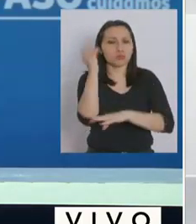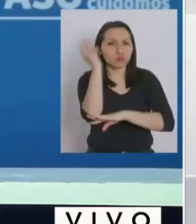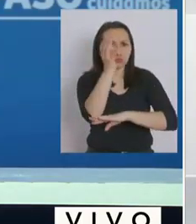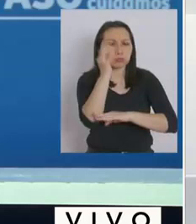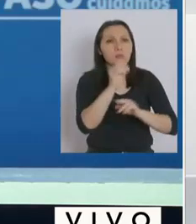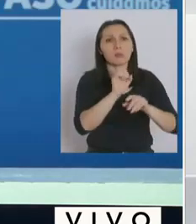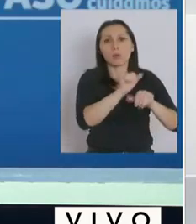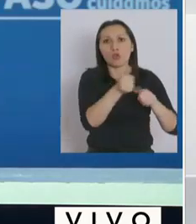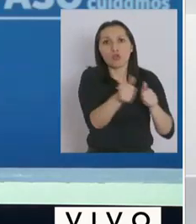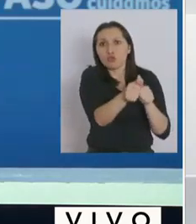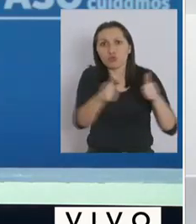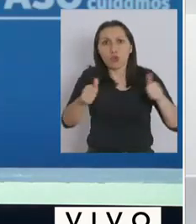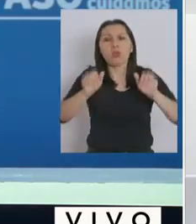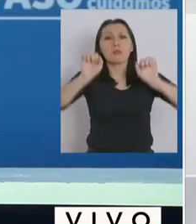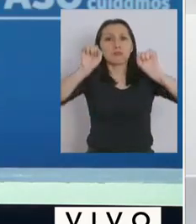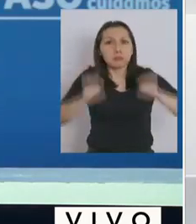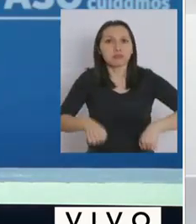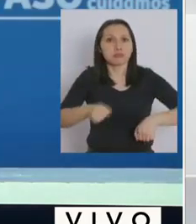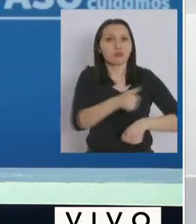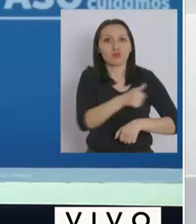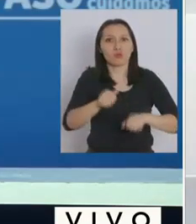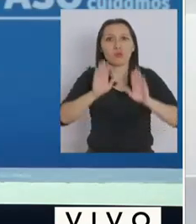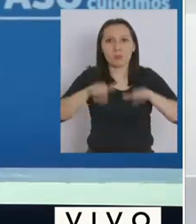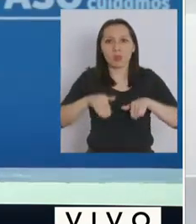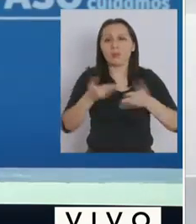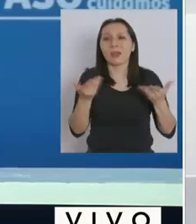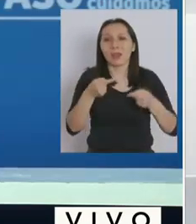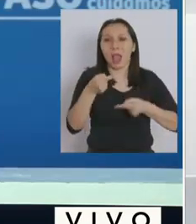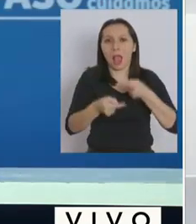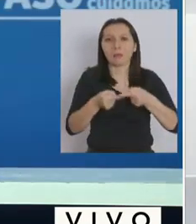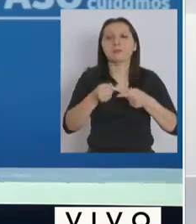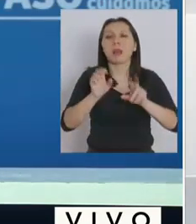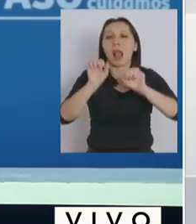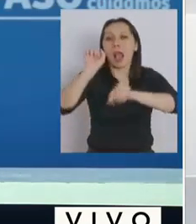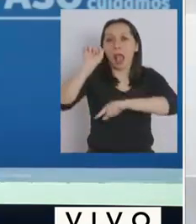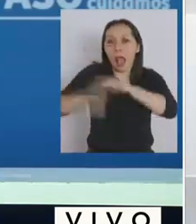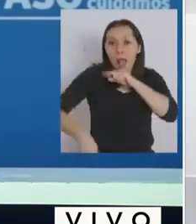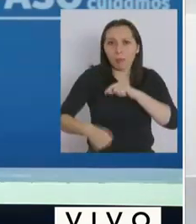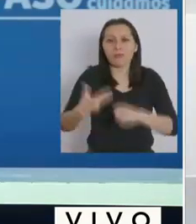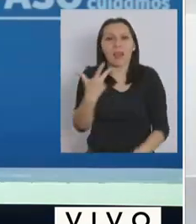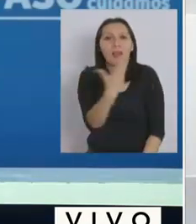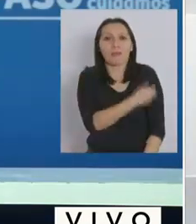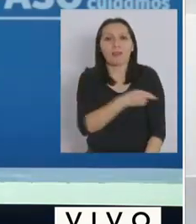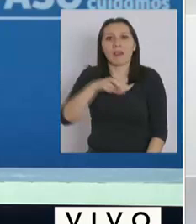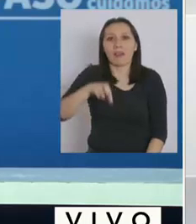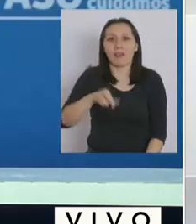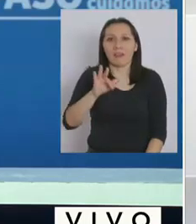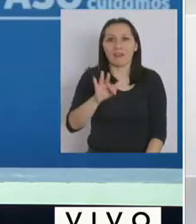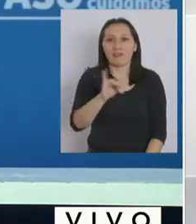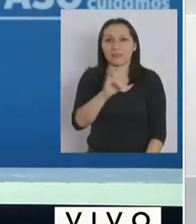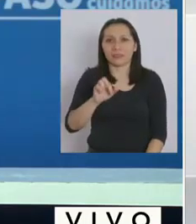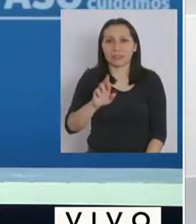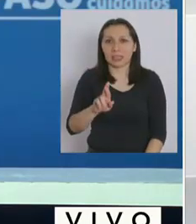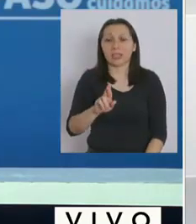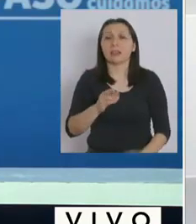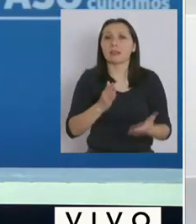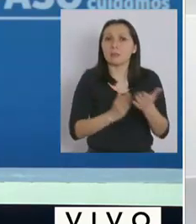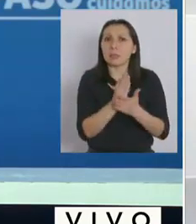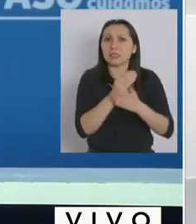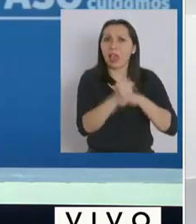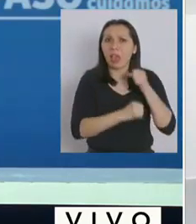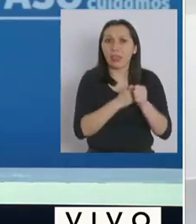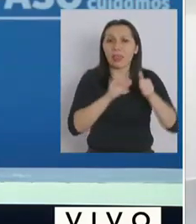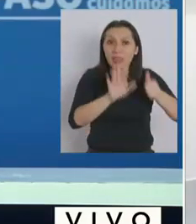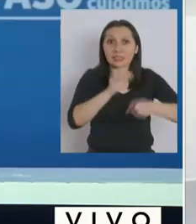respuesta unánime en relación al proceso de aprobación de la vacuna Pfizer desde los 16 años